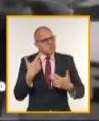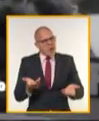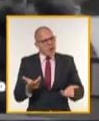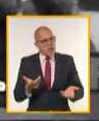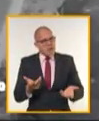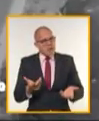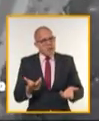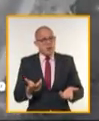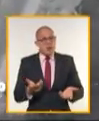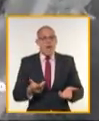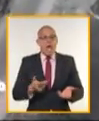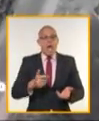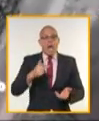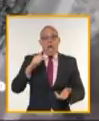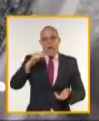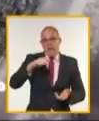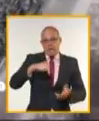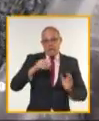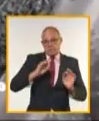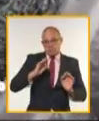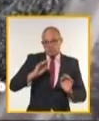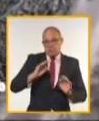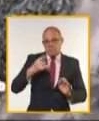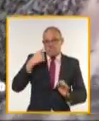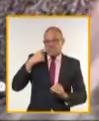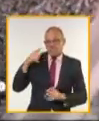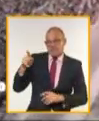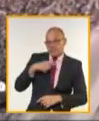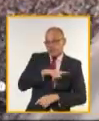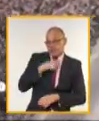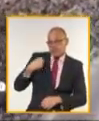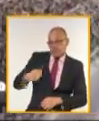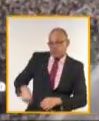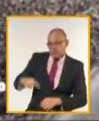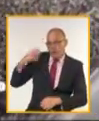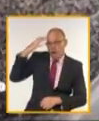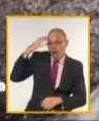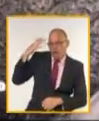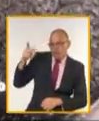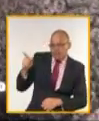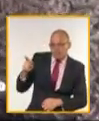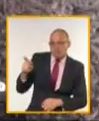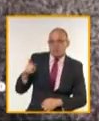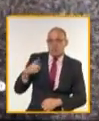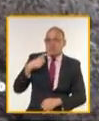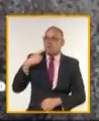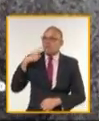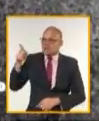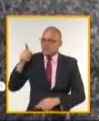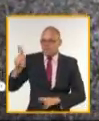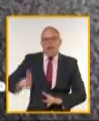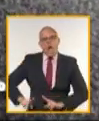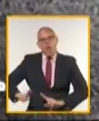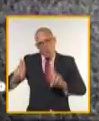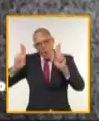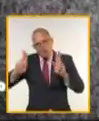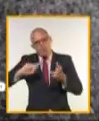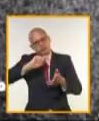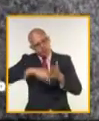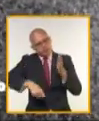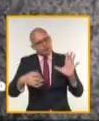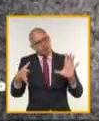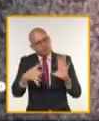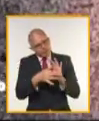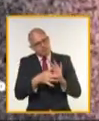expresa al gobierno de la República Popular China que acuerda establecer relaciones diplomáticas entre